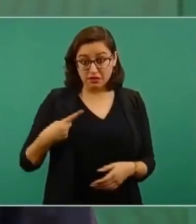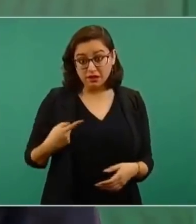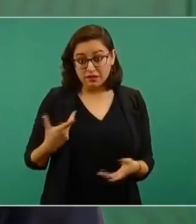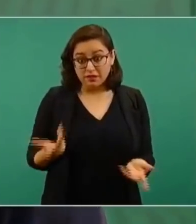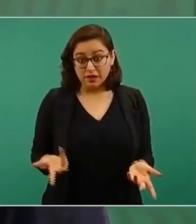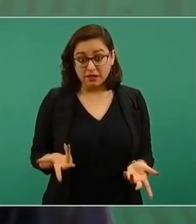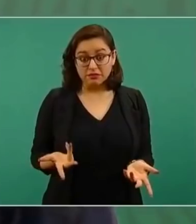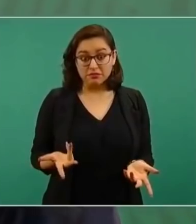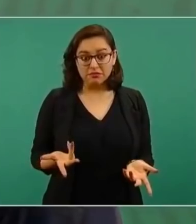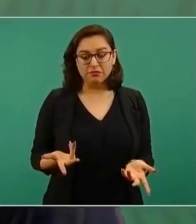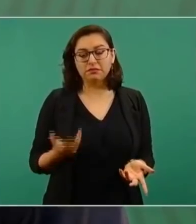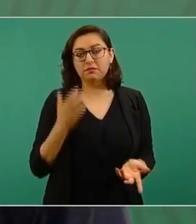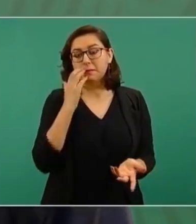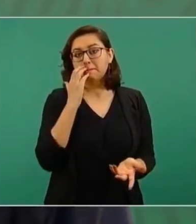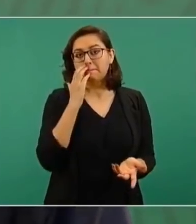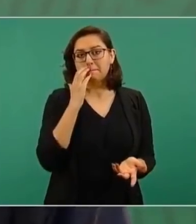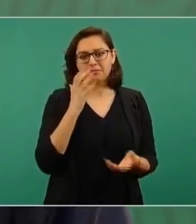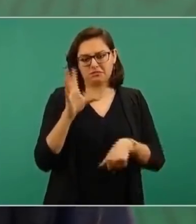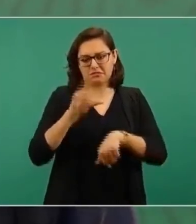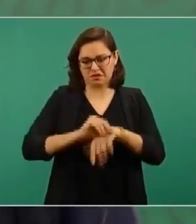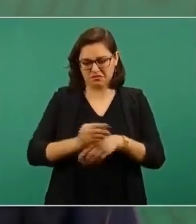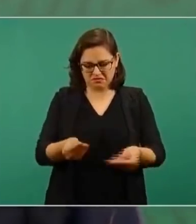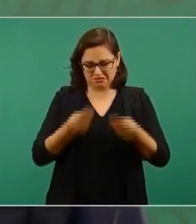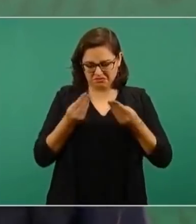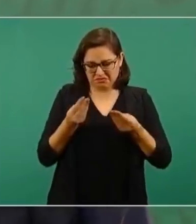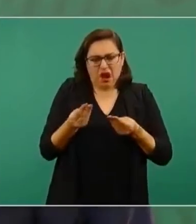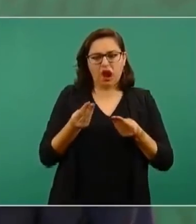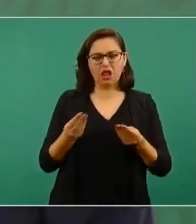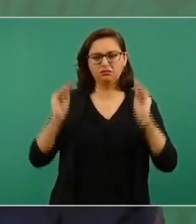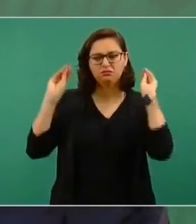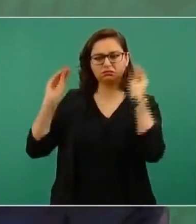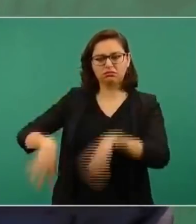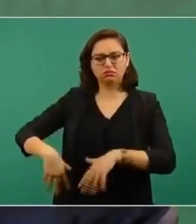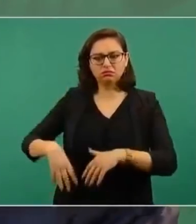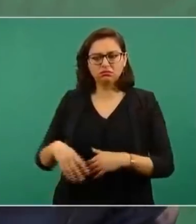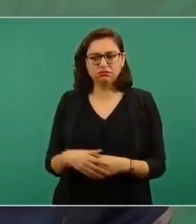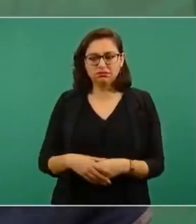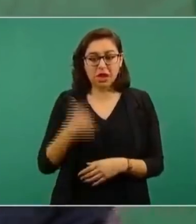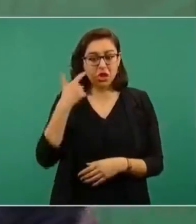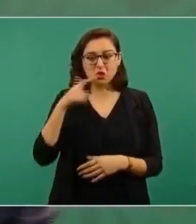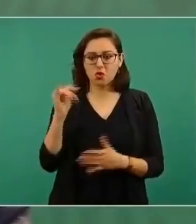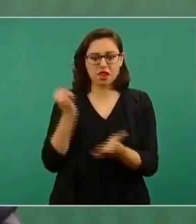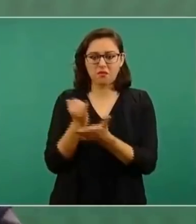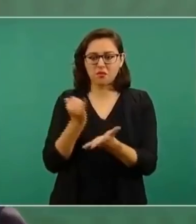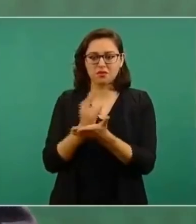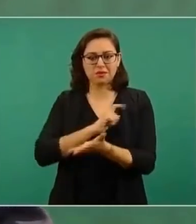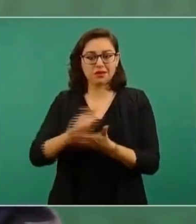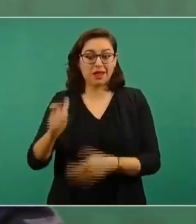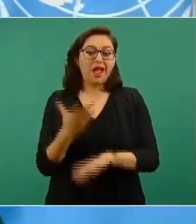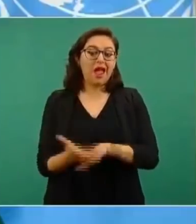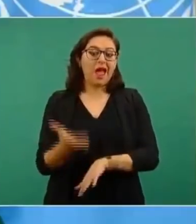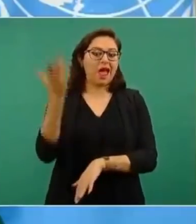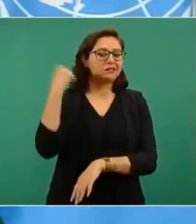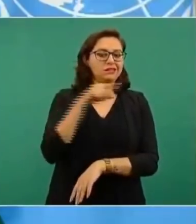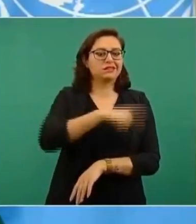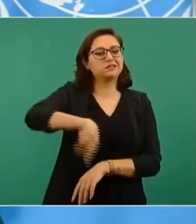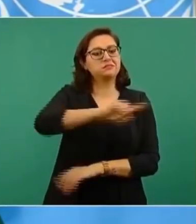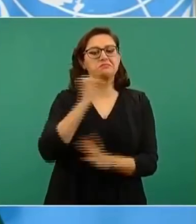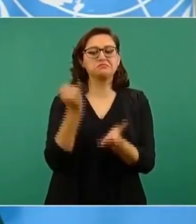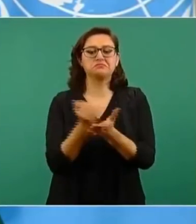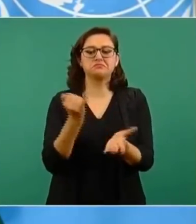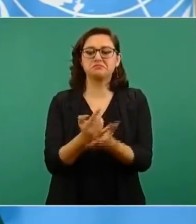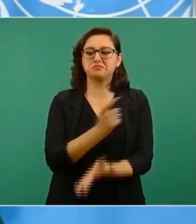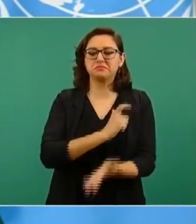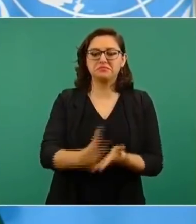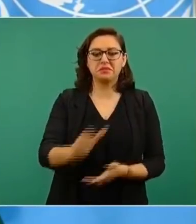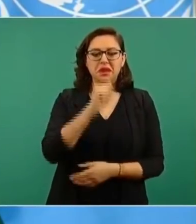antes mantenían las concesiones, tenían que pagar impuestos, pero les condonaban los impuestos, y como ahora ya no se permite eso,